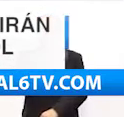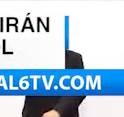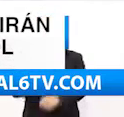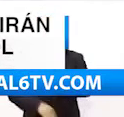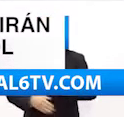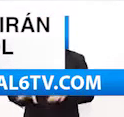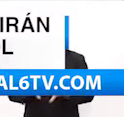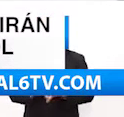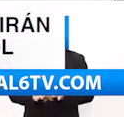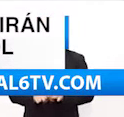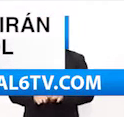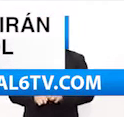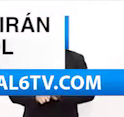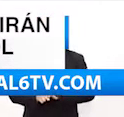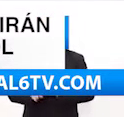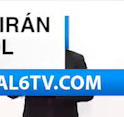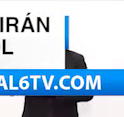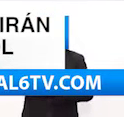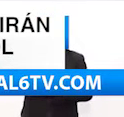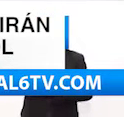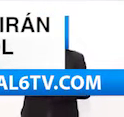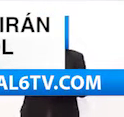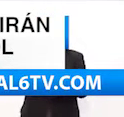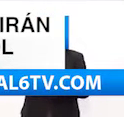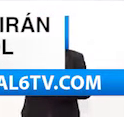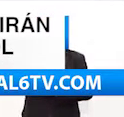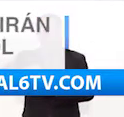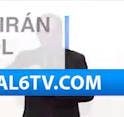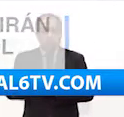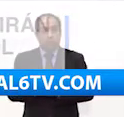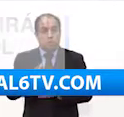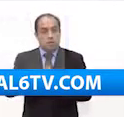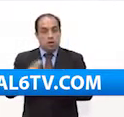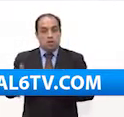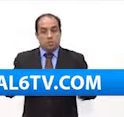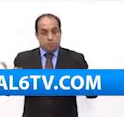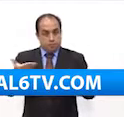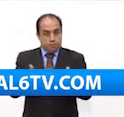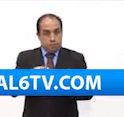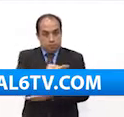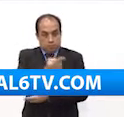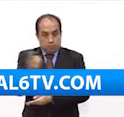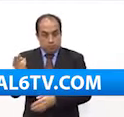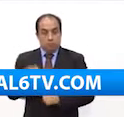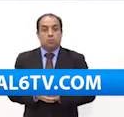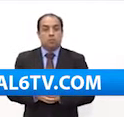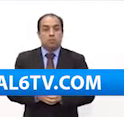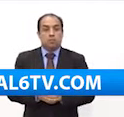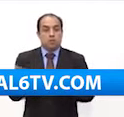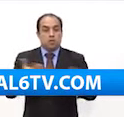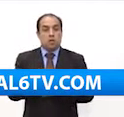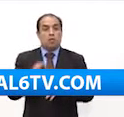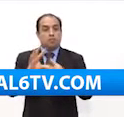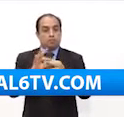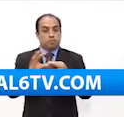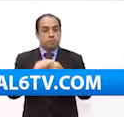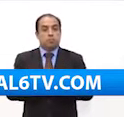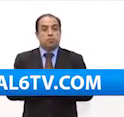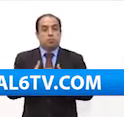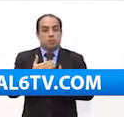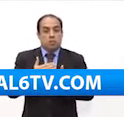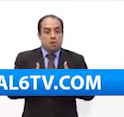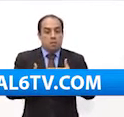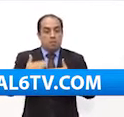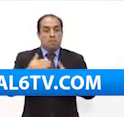En conferencia de prensa, la directora del metro, Florencia Soto, explicó el avance de las líneas 4, 5 y 6 y prometió que este martes se abrirán las estaciones de dichas líneas. Sin